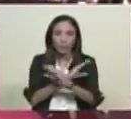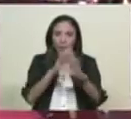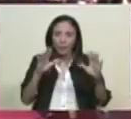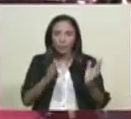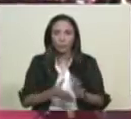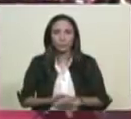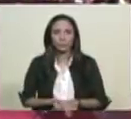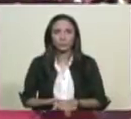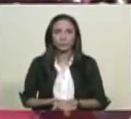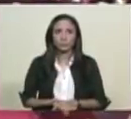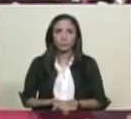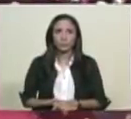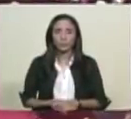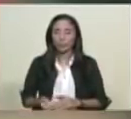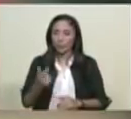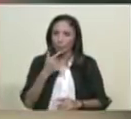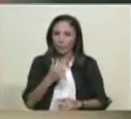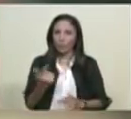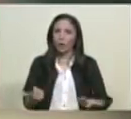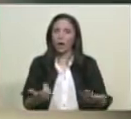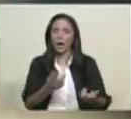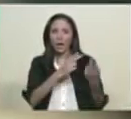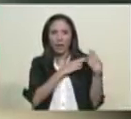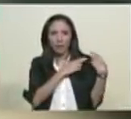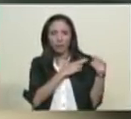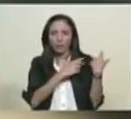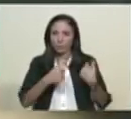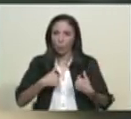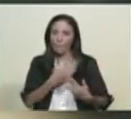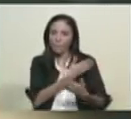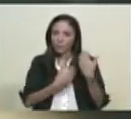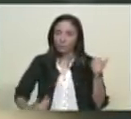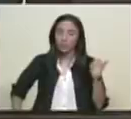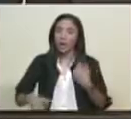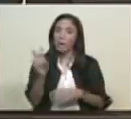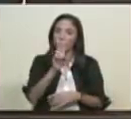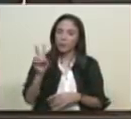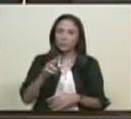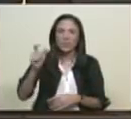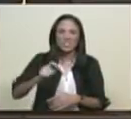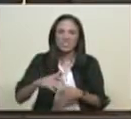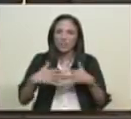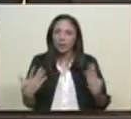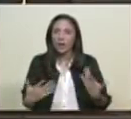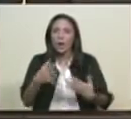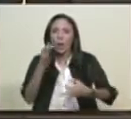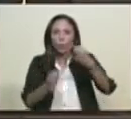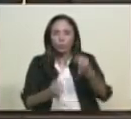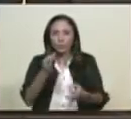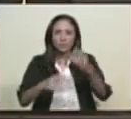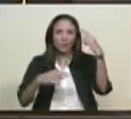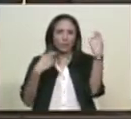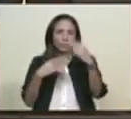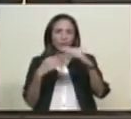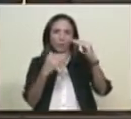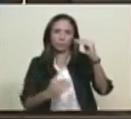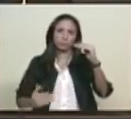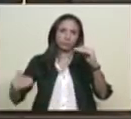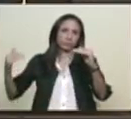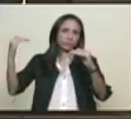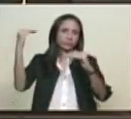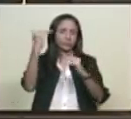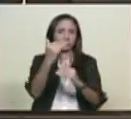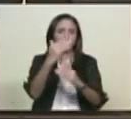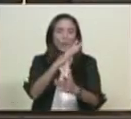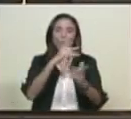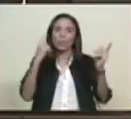debemos asumir. Lo digo como jefe de Estado. Venezuela necesita que su Poder Judicial eleve el nivel de transformaciones para